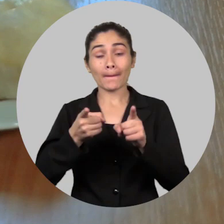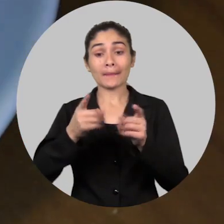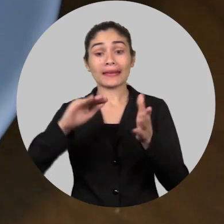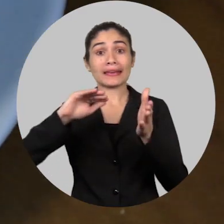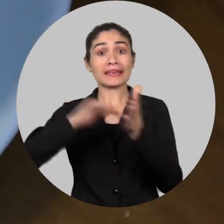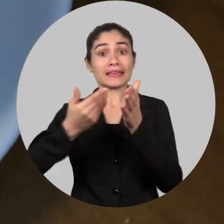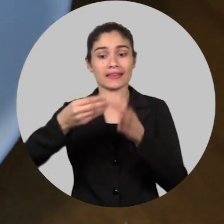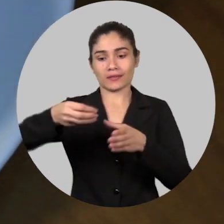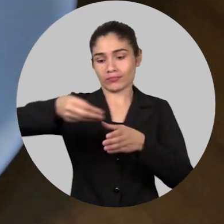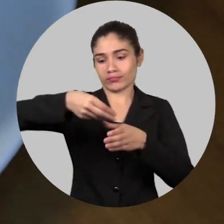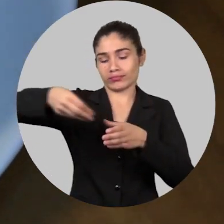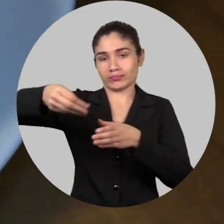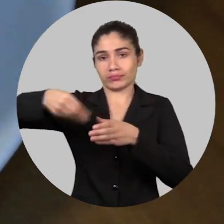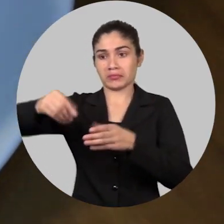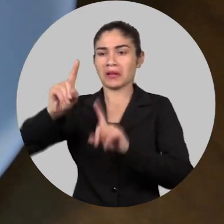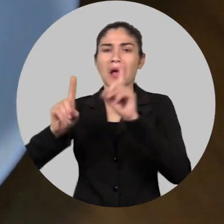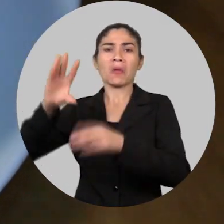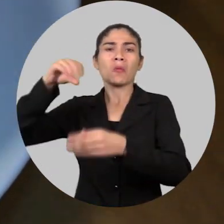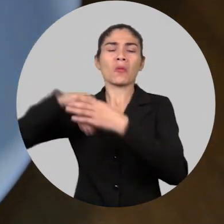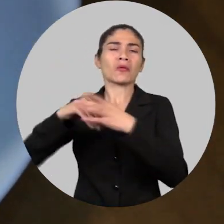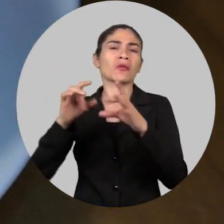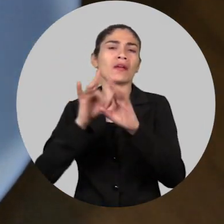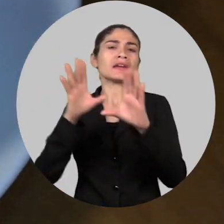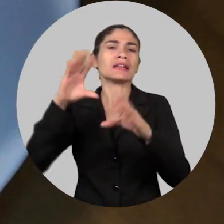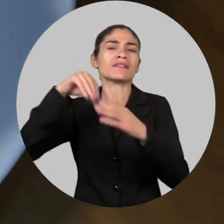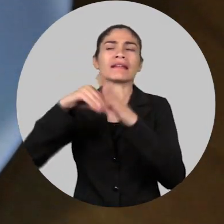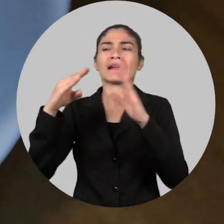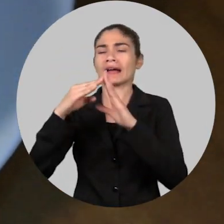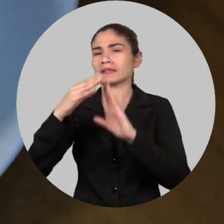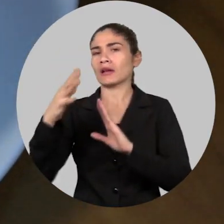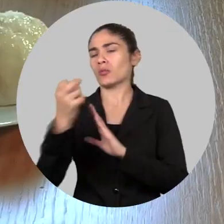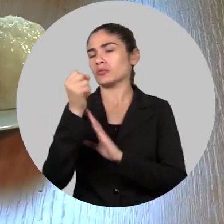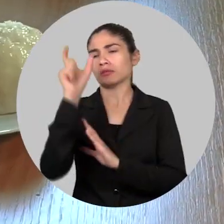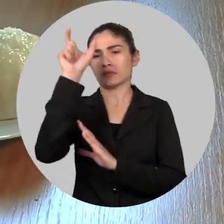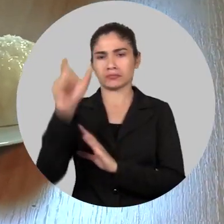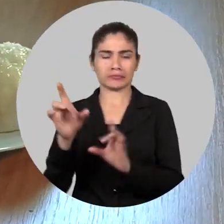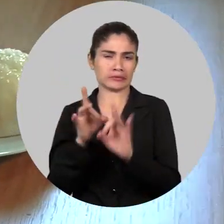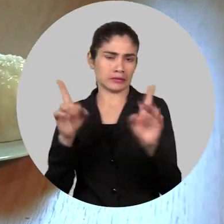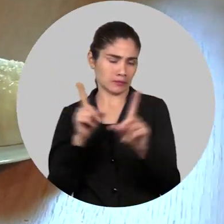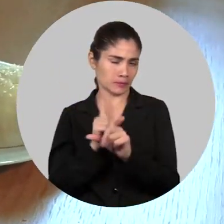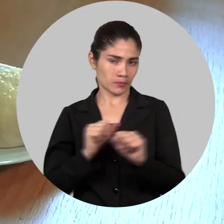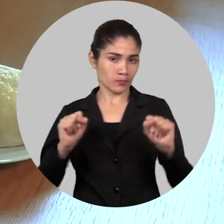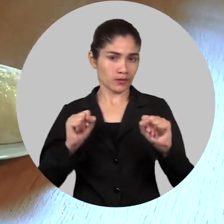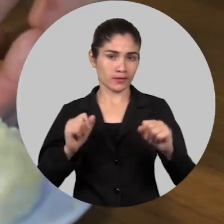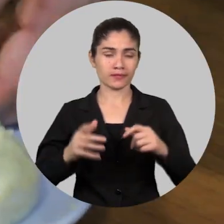sabroso, queso de rallar. Ustedes, si quieren, en sus casas le colocan lo que tengan.